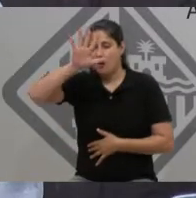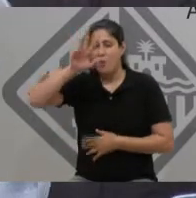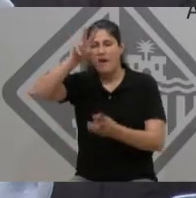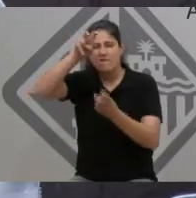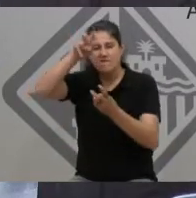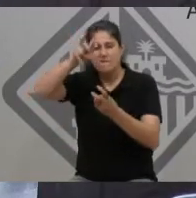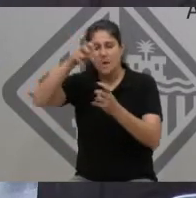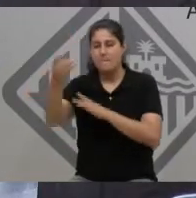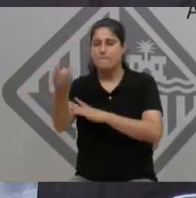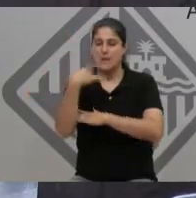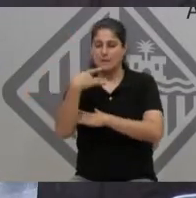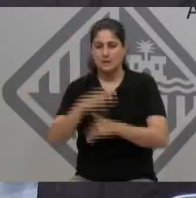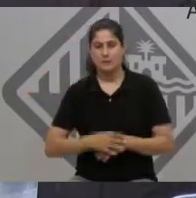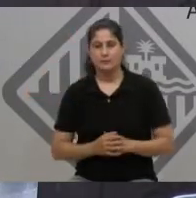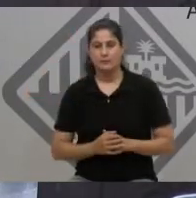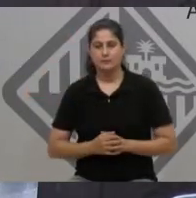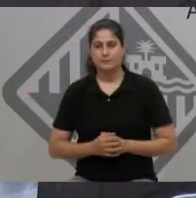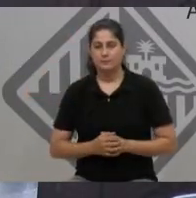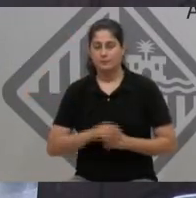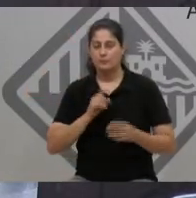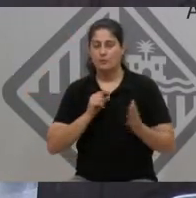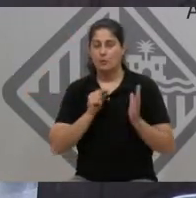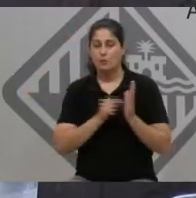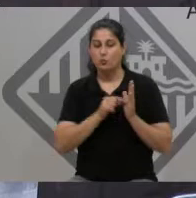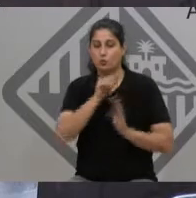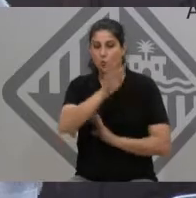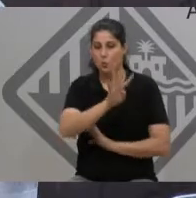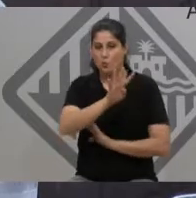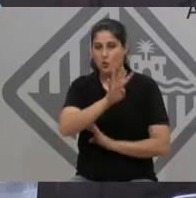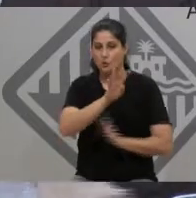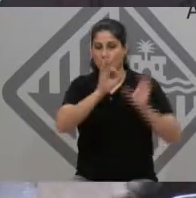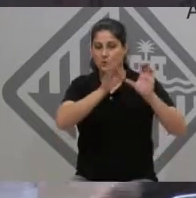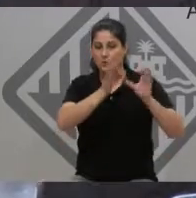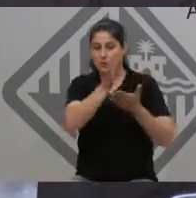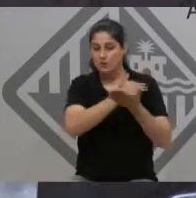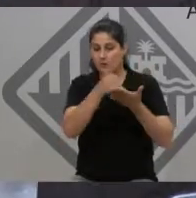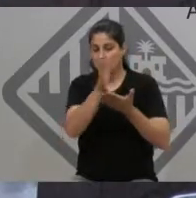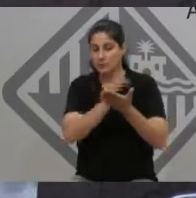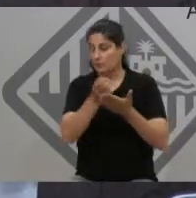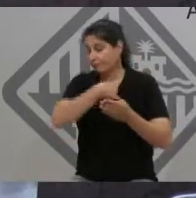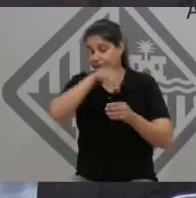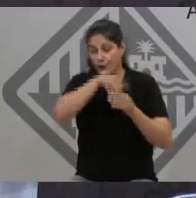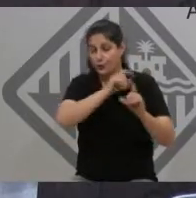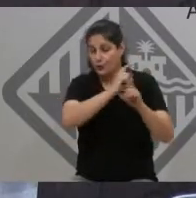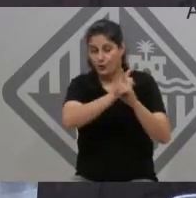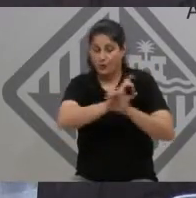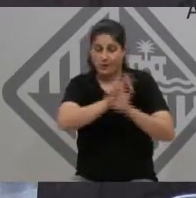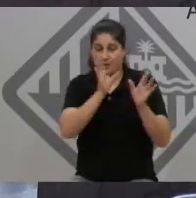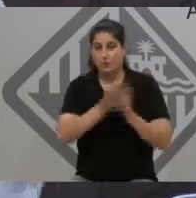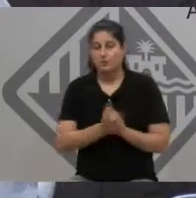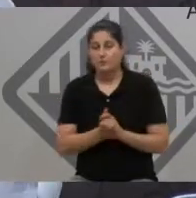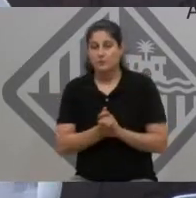cuanto al punto 4 de Ciudadanos, de la zonificación, votaremos en contra, es evidente.